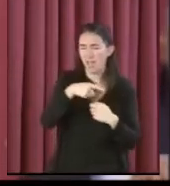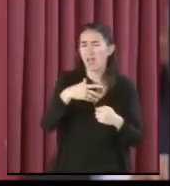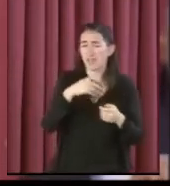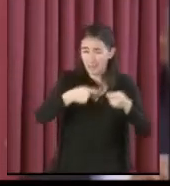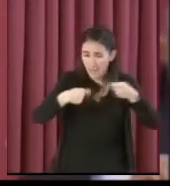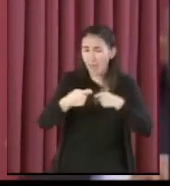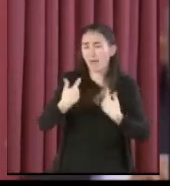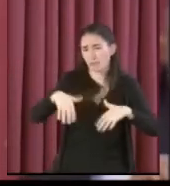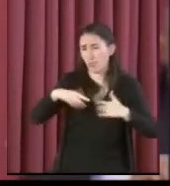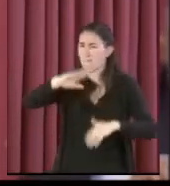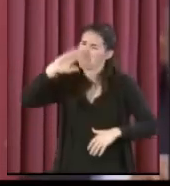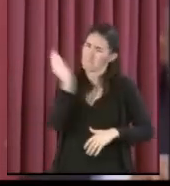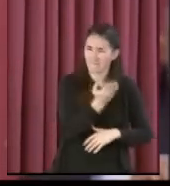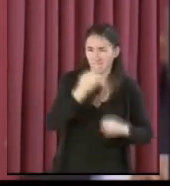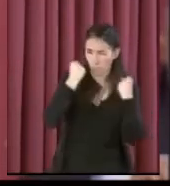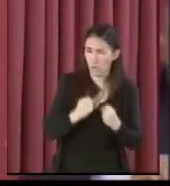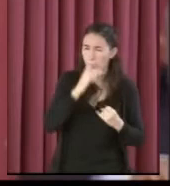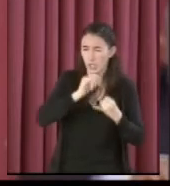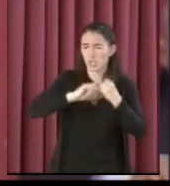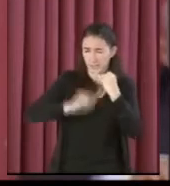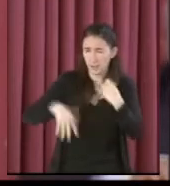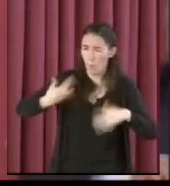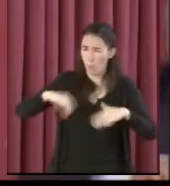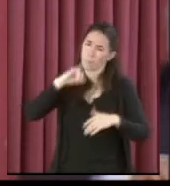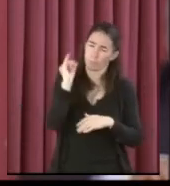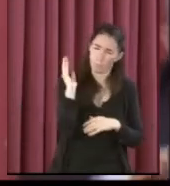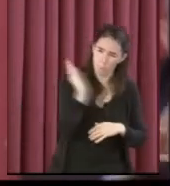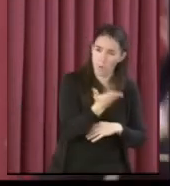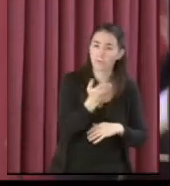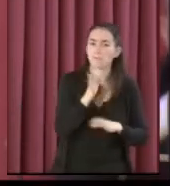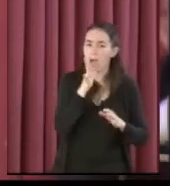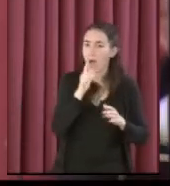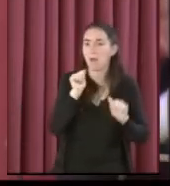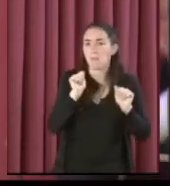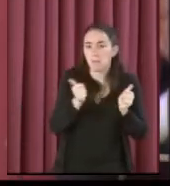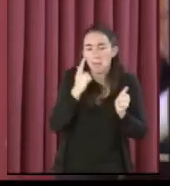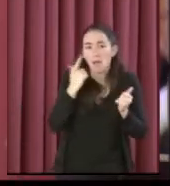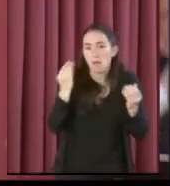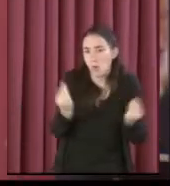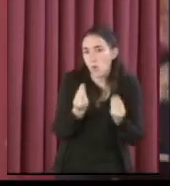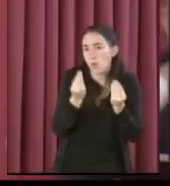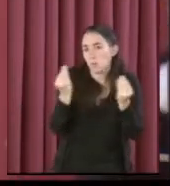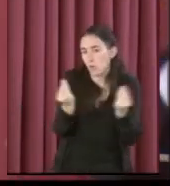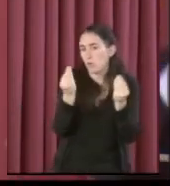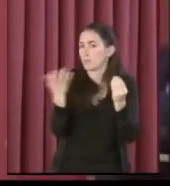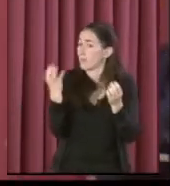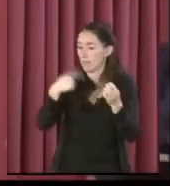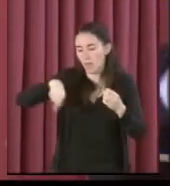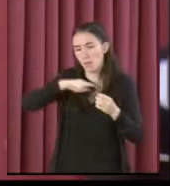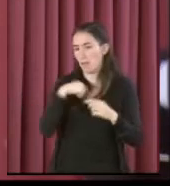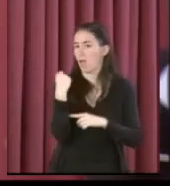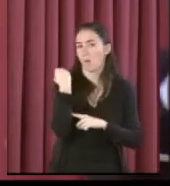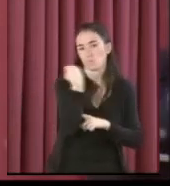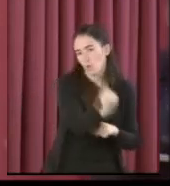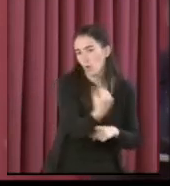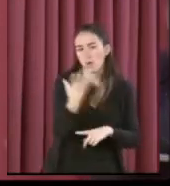crisis económica, afronta ahora una etapa de paulatina recuperación en la que es esencial continuar apostando por el incremento de la competitividad,